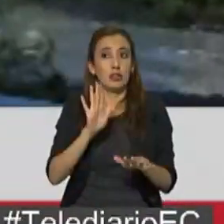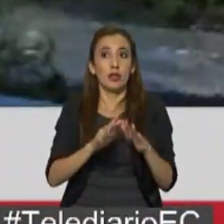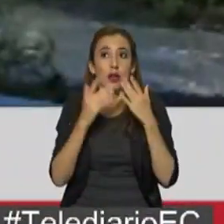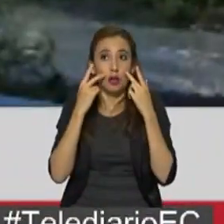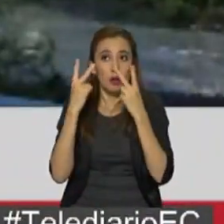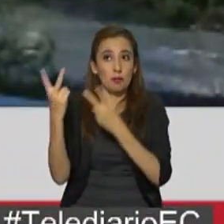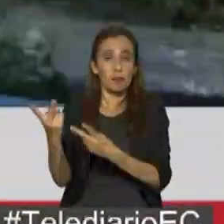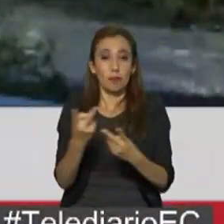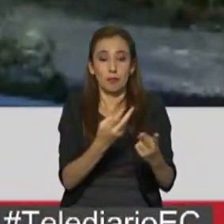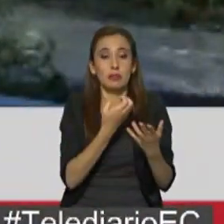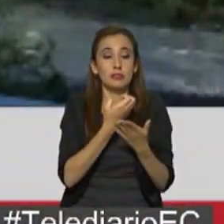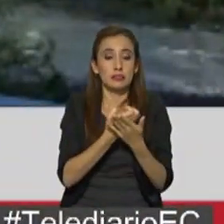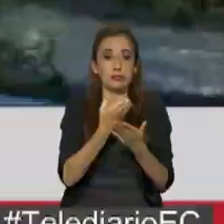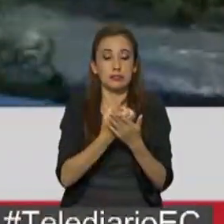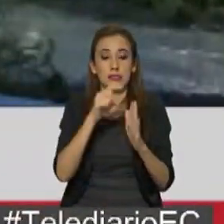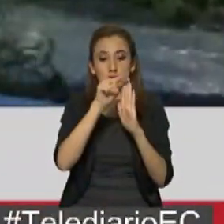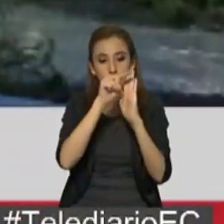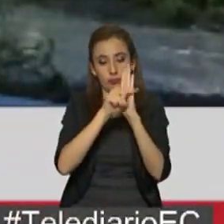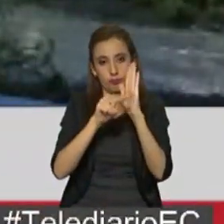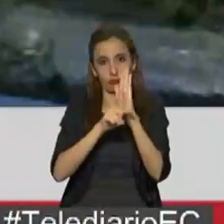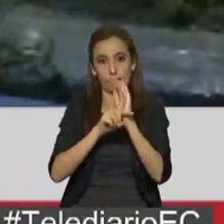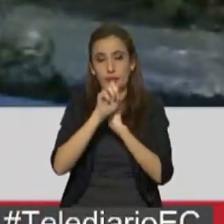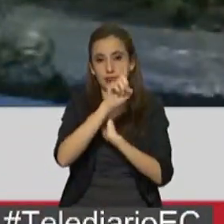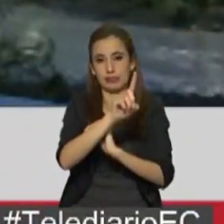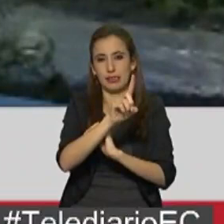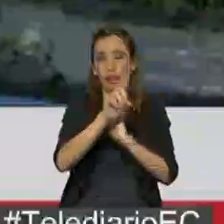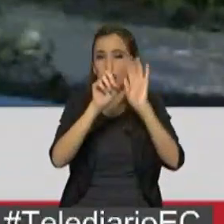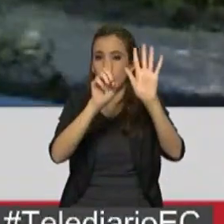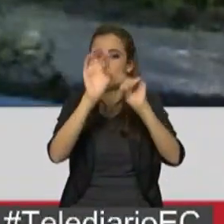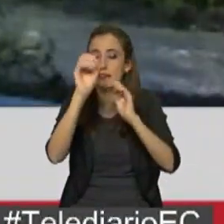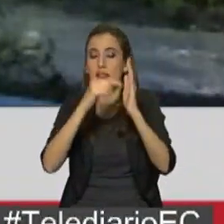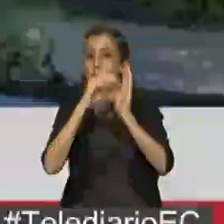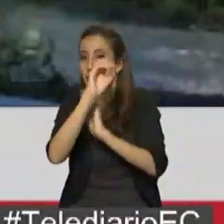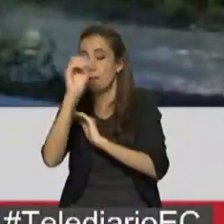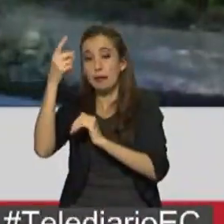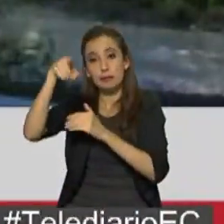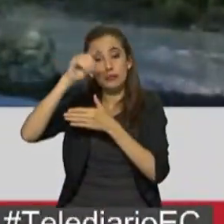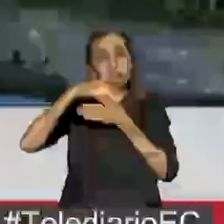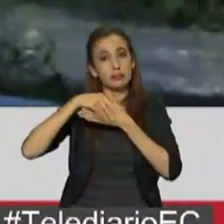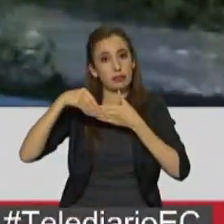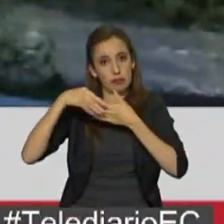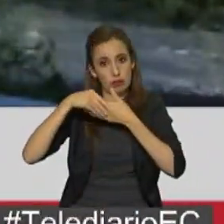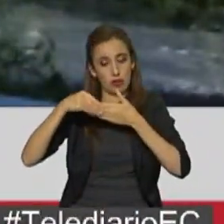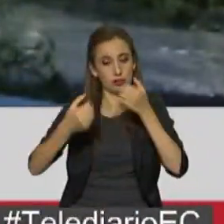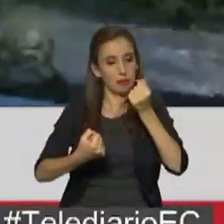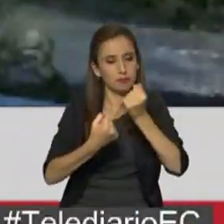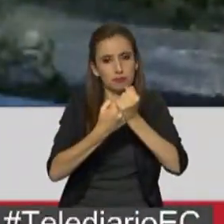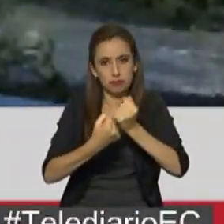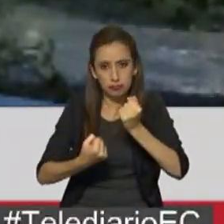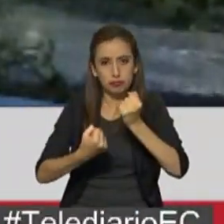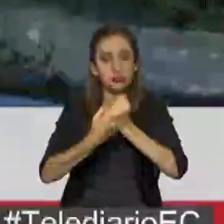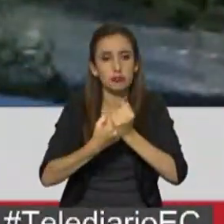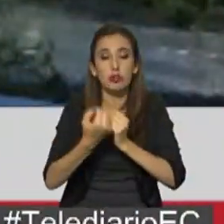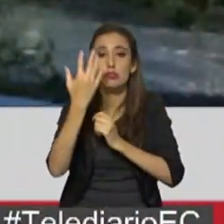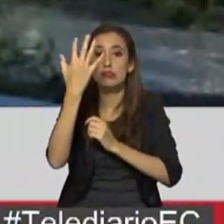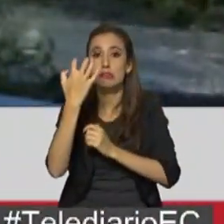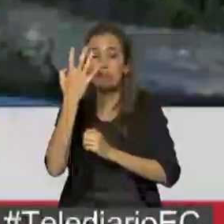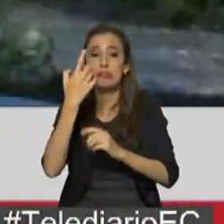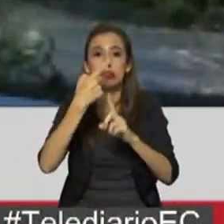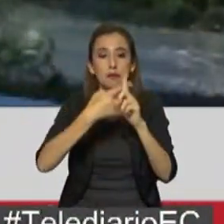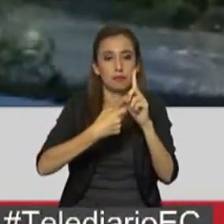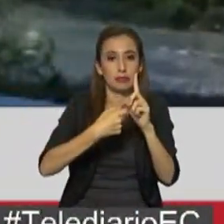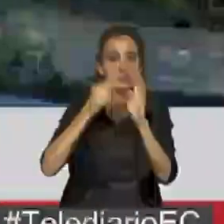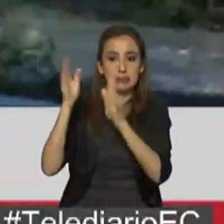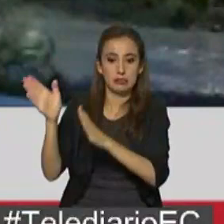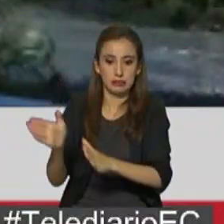paquete de medidas de alivio que incluyen 160 mil millones de dólares en apoyo financiero durante los próximos 15 meses en